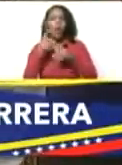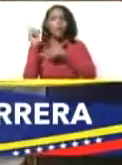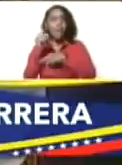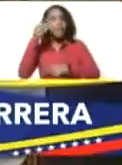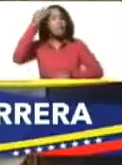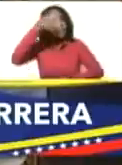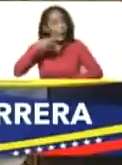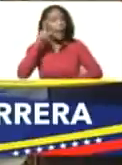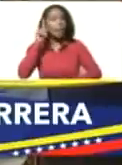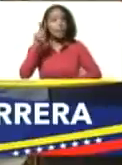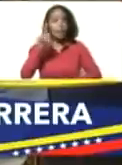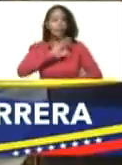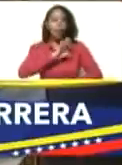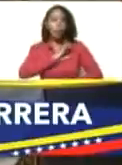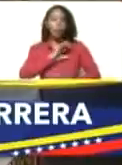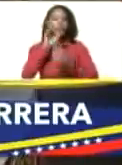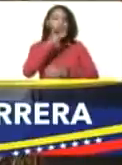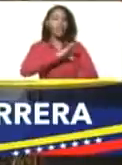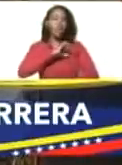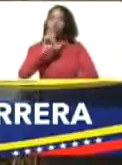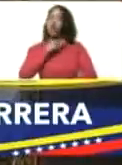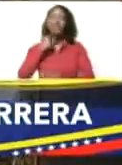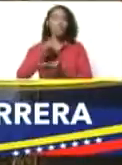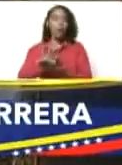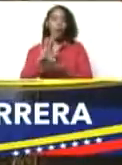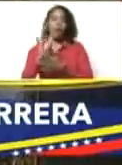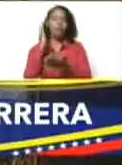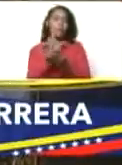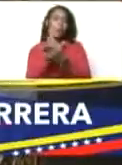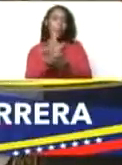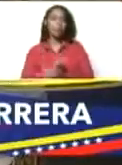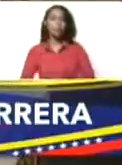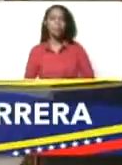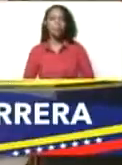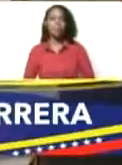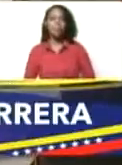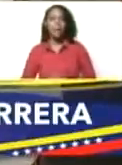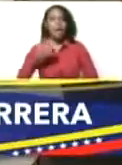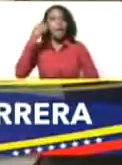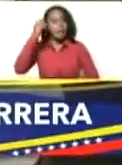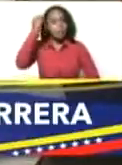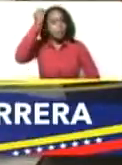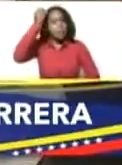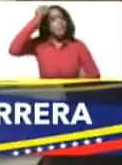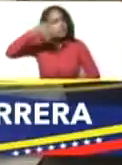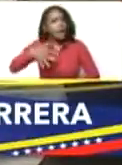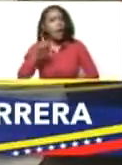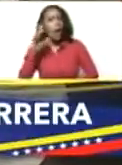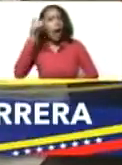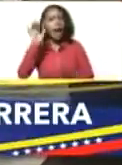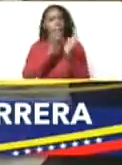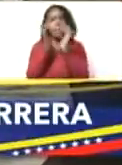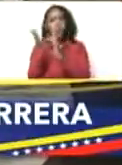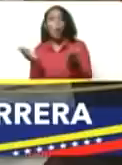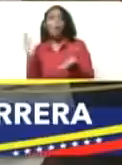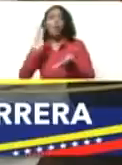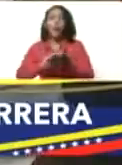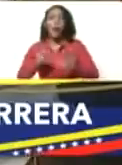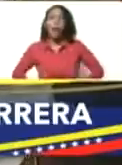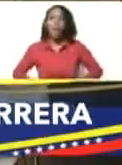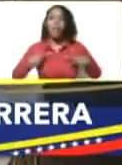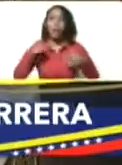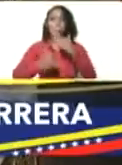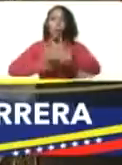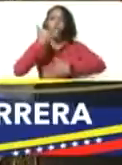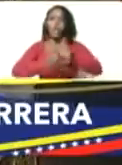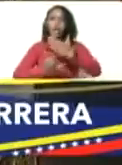ti, Señor, no morirá para siempre. Y creer en Jesús es poner por obra la vida y el proyecto